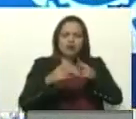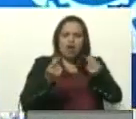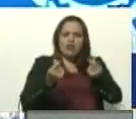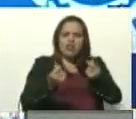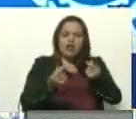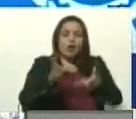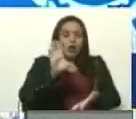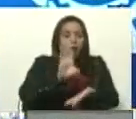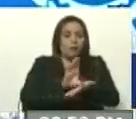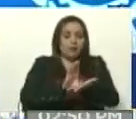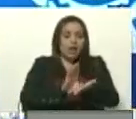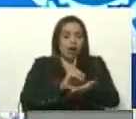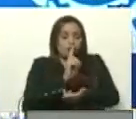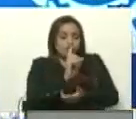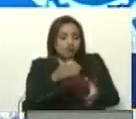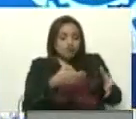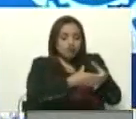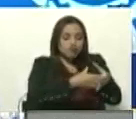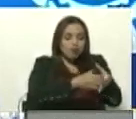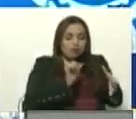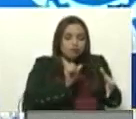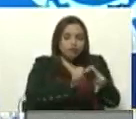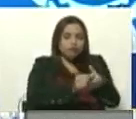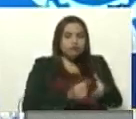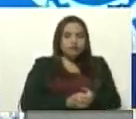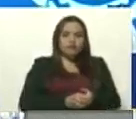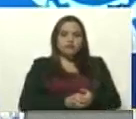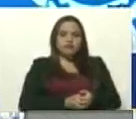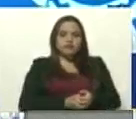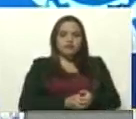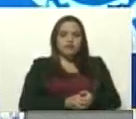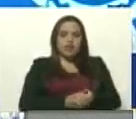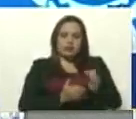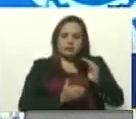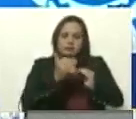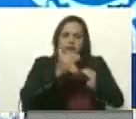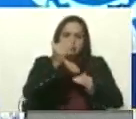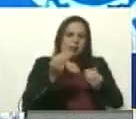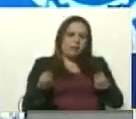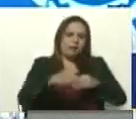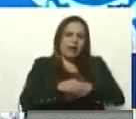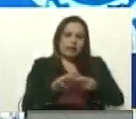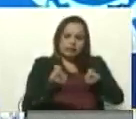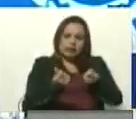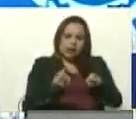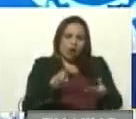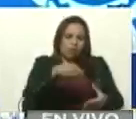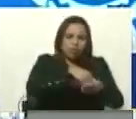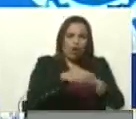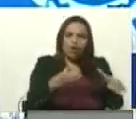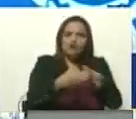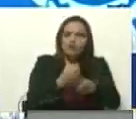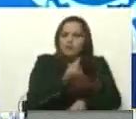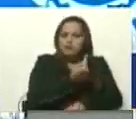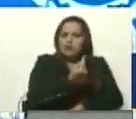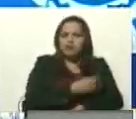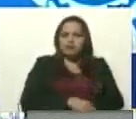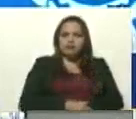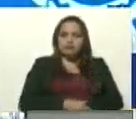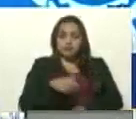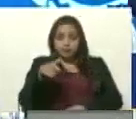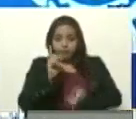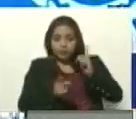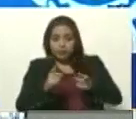capitales. Se multiplicaron por 10. Son resultados de la pandemia. Y yo traigo aquí